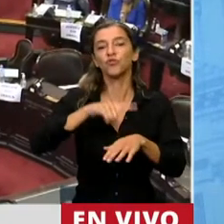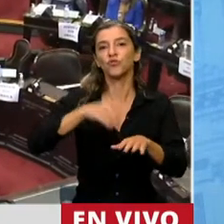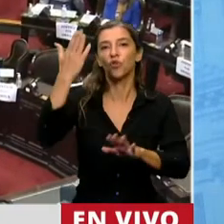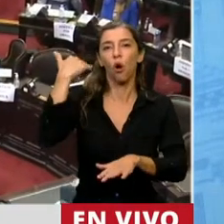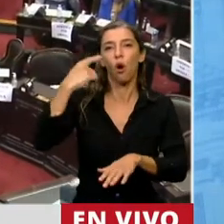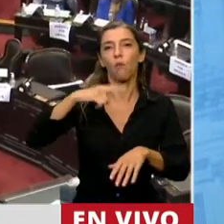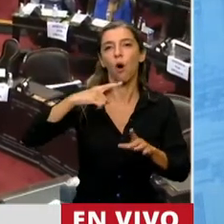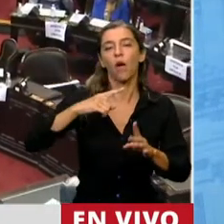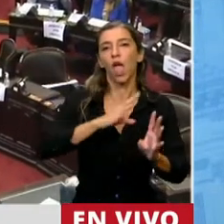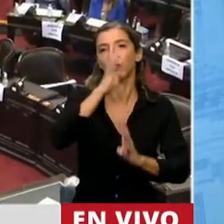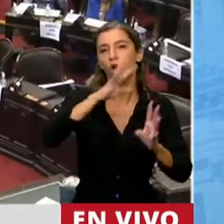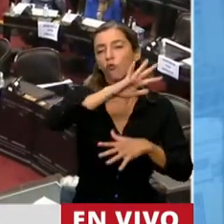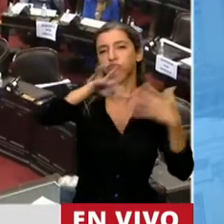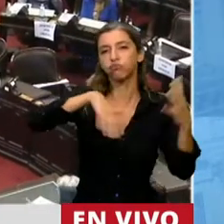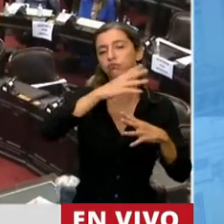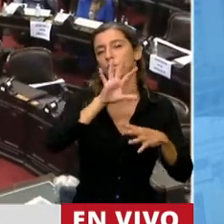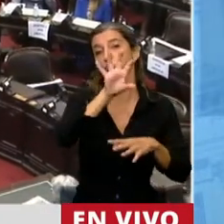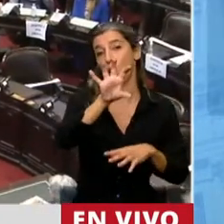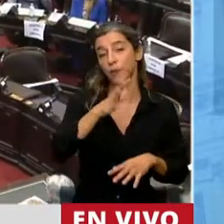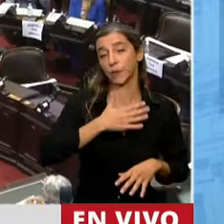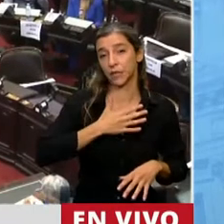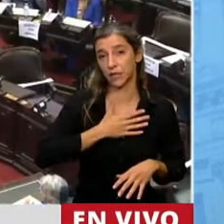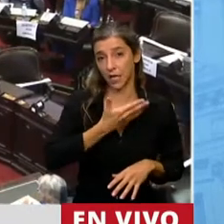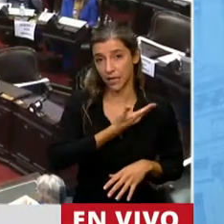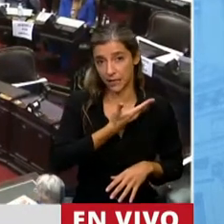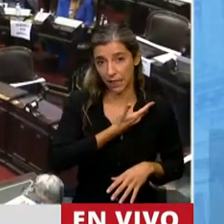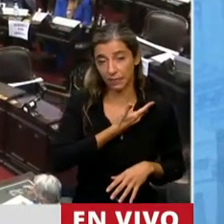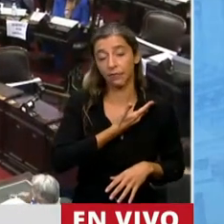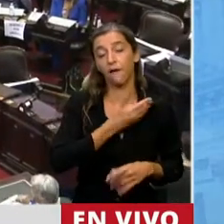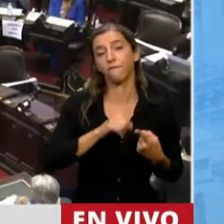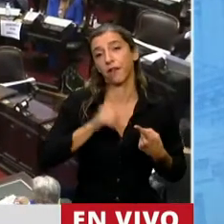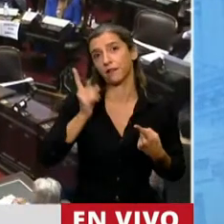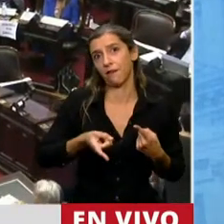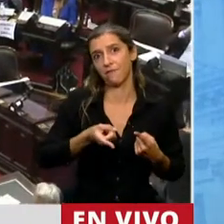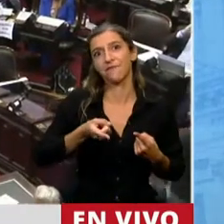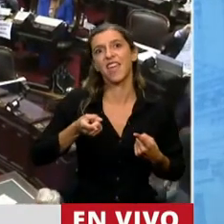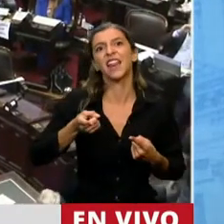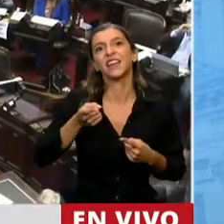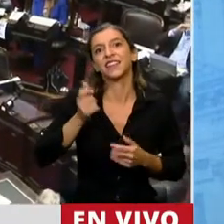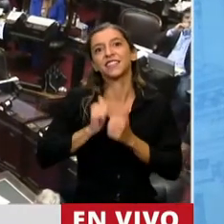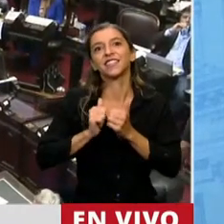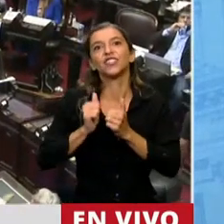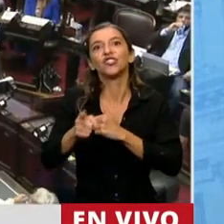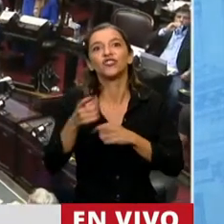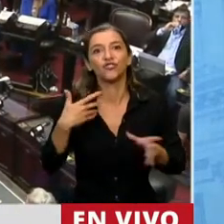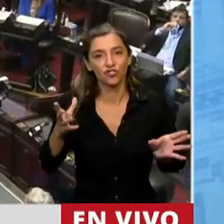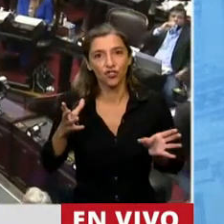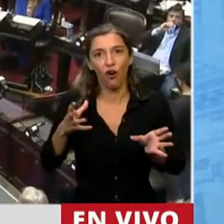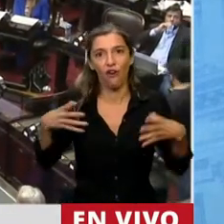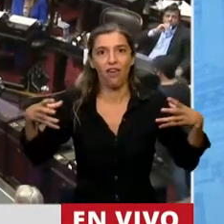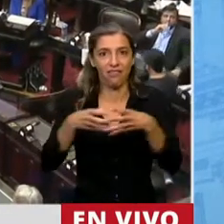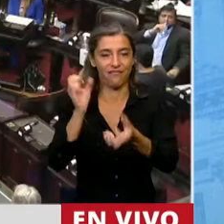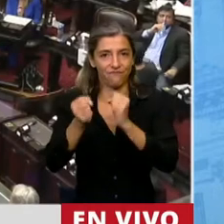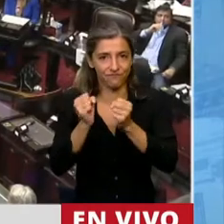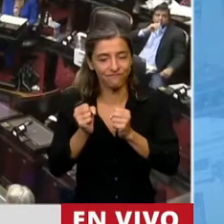una huella en el norte de mi provincia de Santa Fe y en la historia del movimiento obrero. La Forestal fue el nombre de una